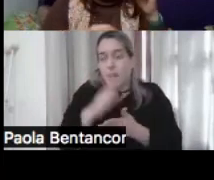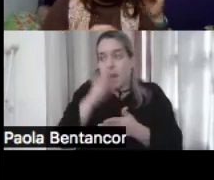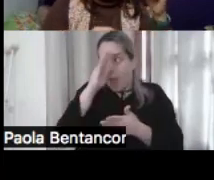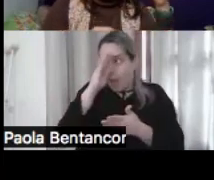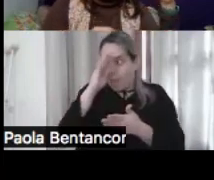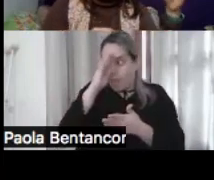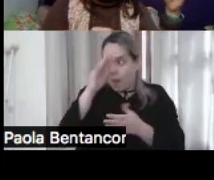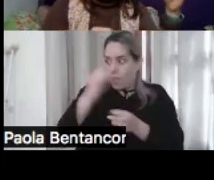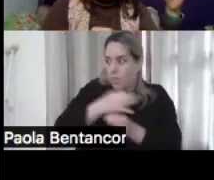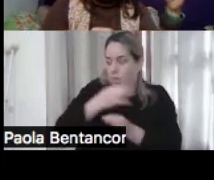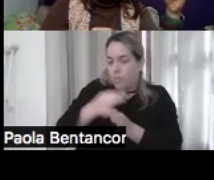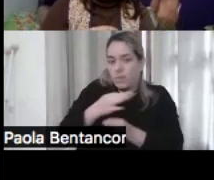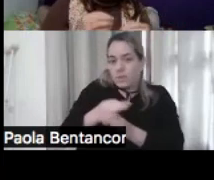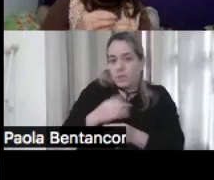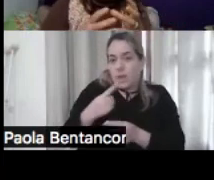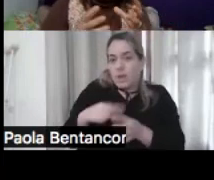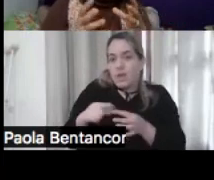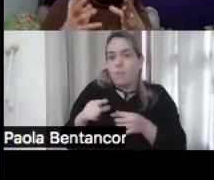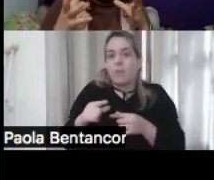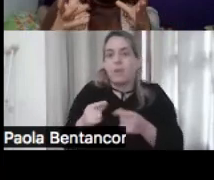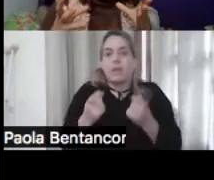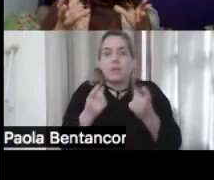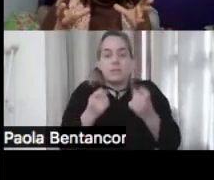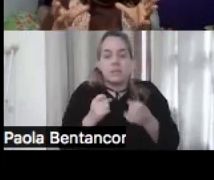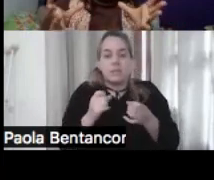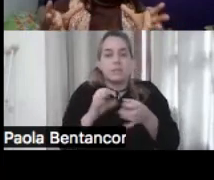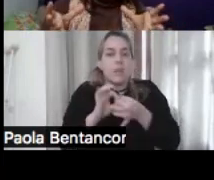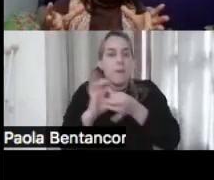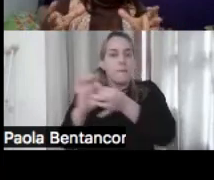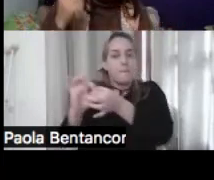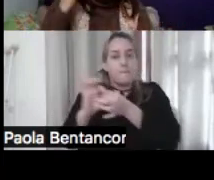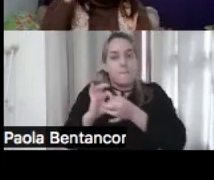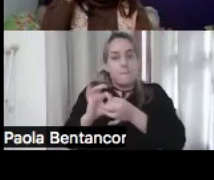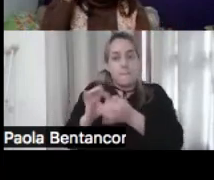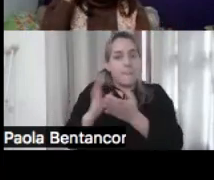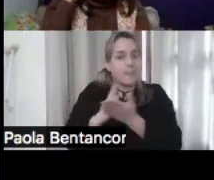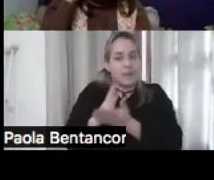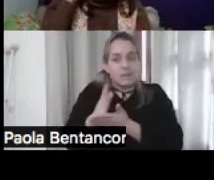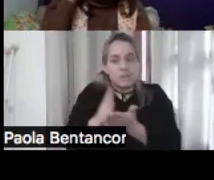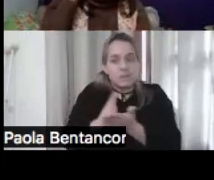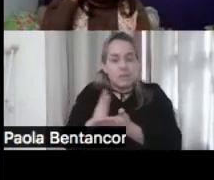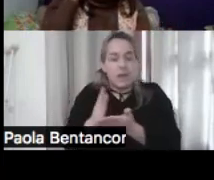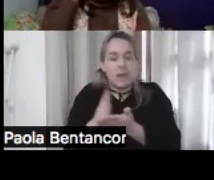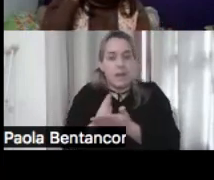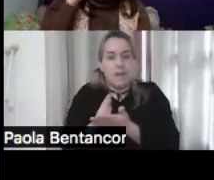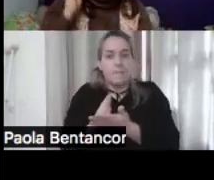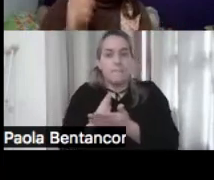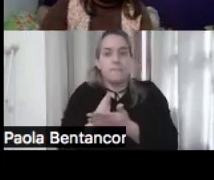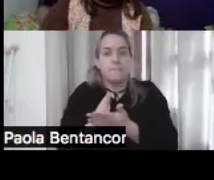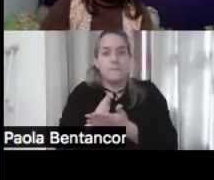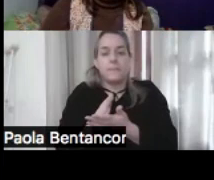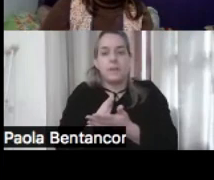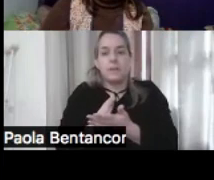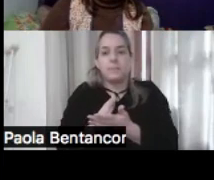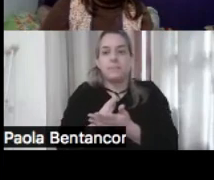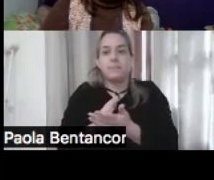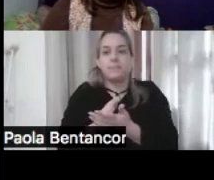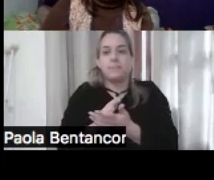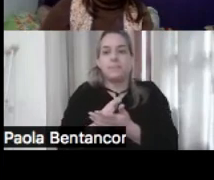en conjunto, diseñar las herramientas, armar los diferentes apoyos e intervenir